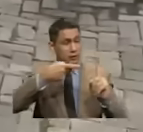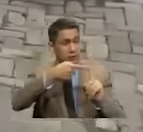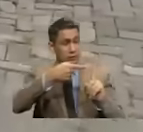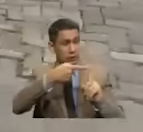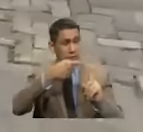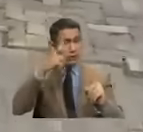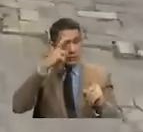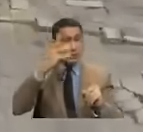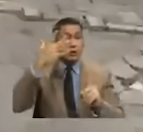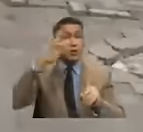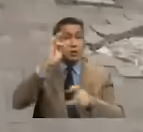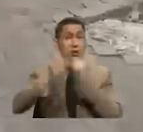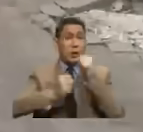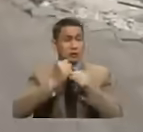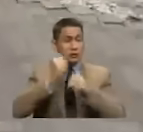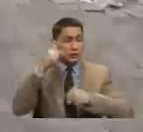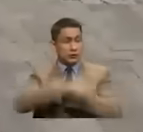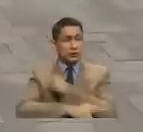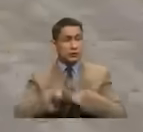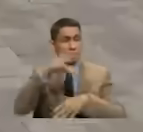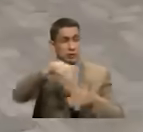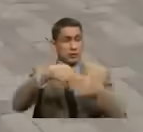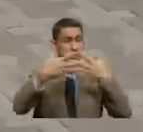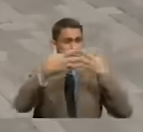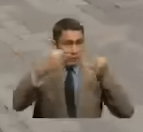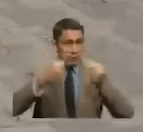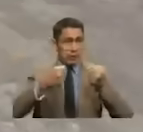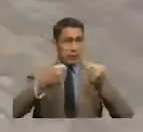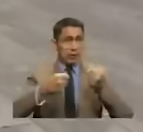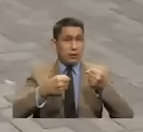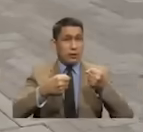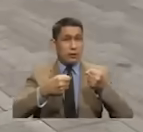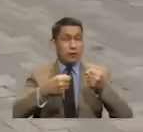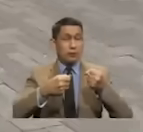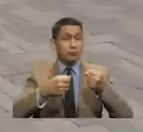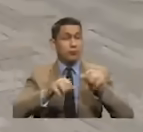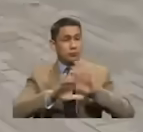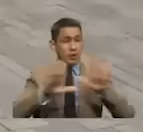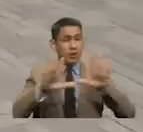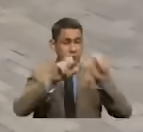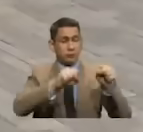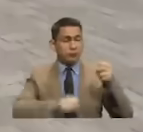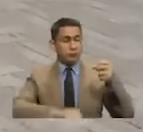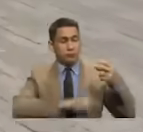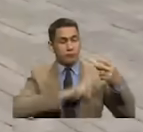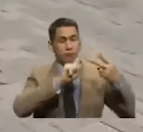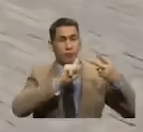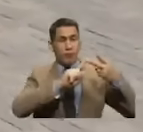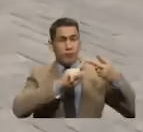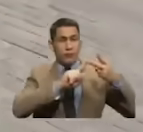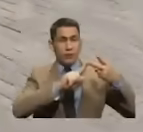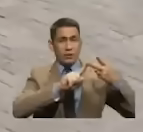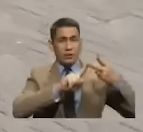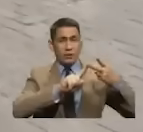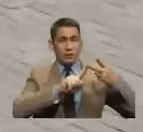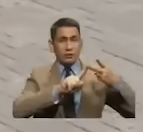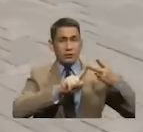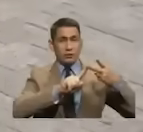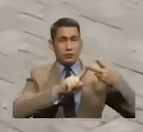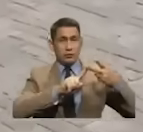de prisión. Por otro lado, también se procedió el día 24 a la aprehensión, perdón, la detención del